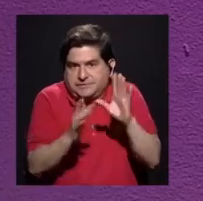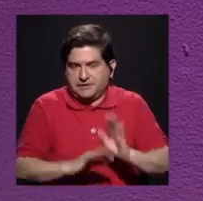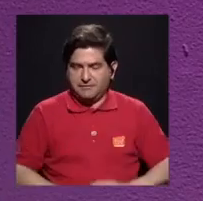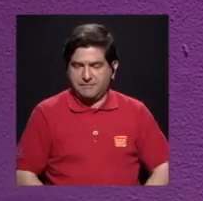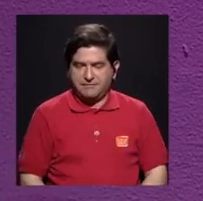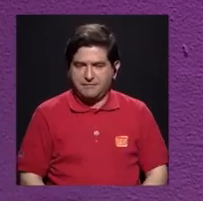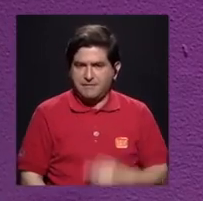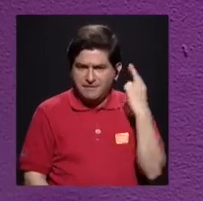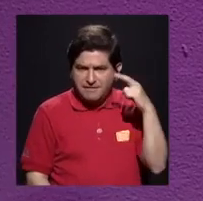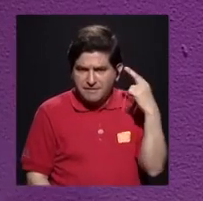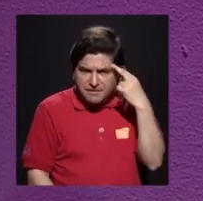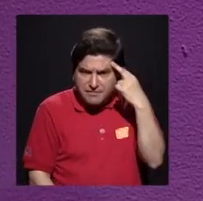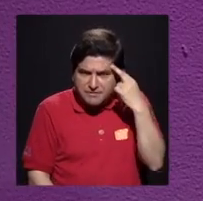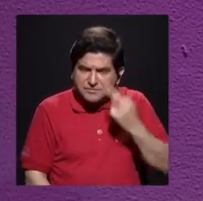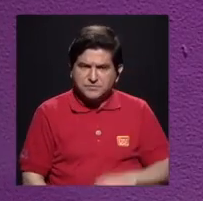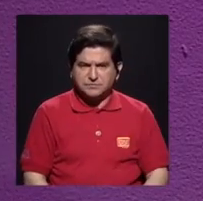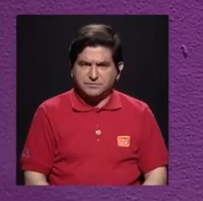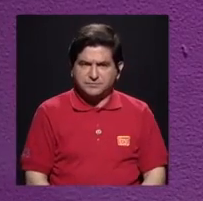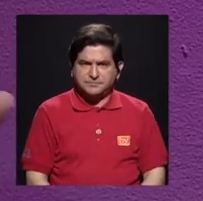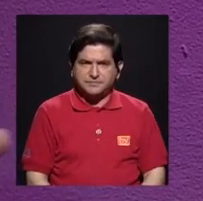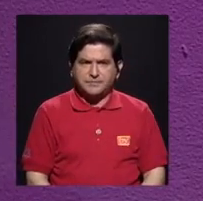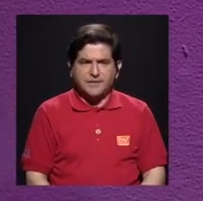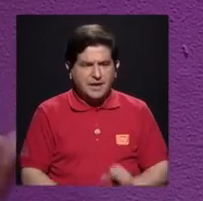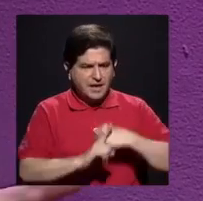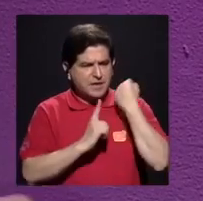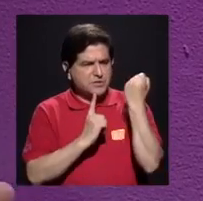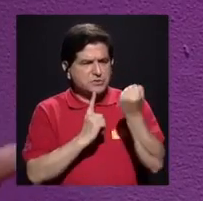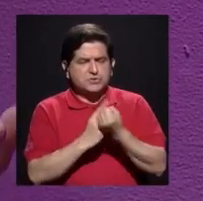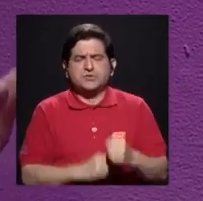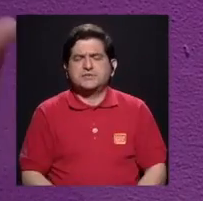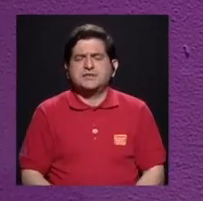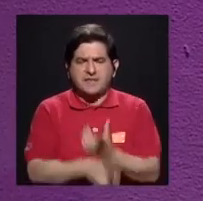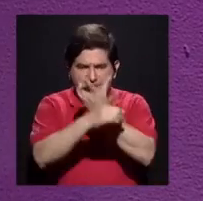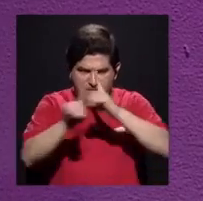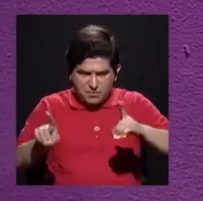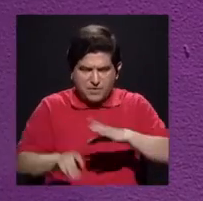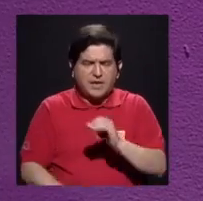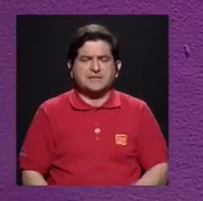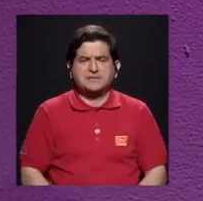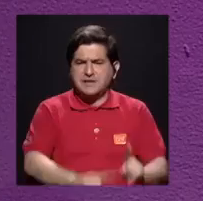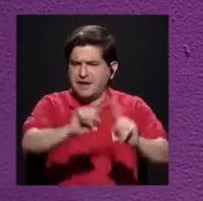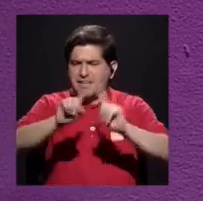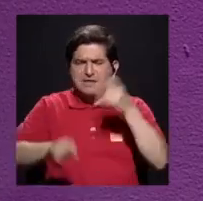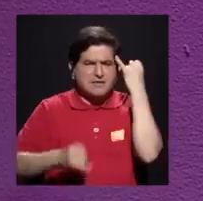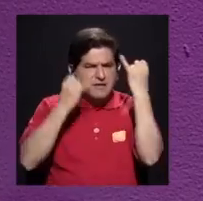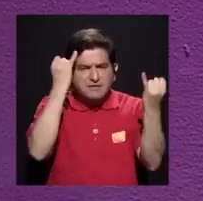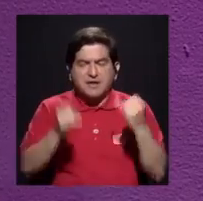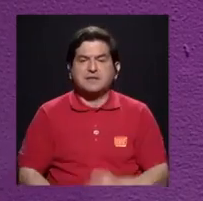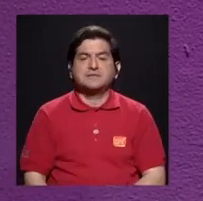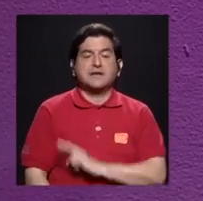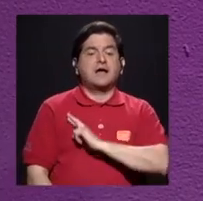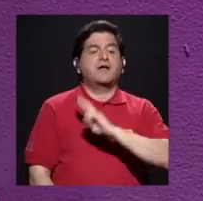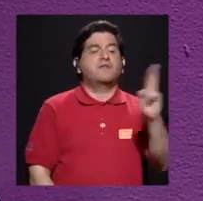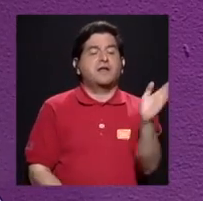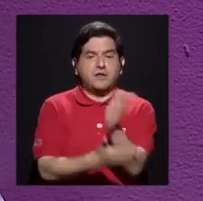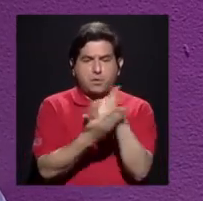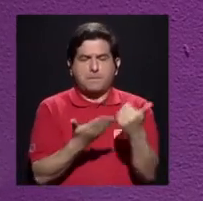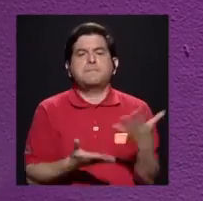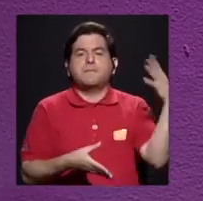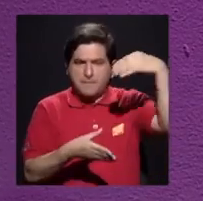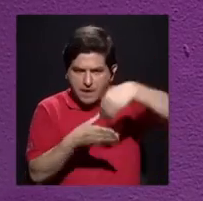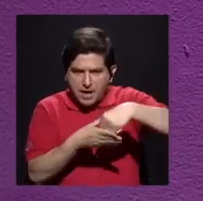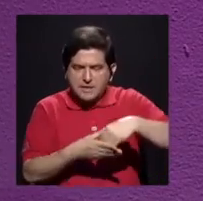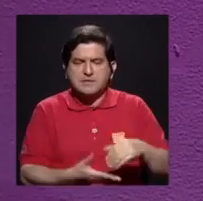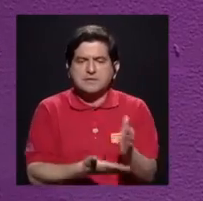porque en una sociedad democrática y plural la religión es una parte integral de